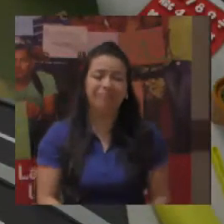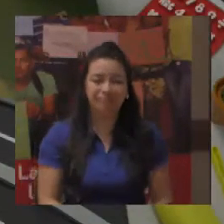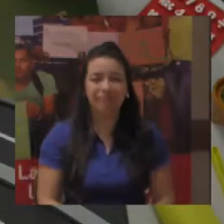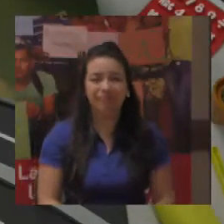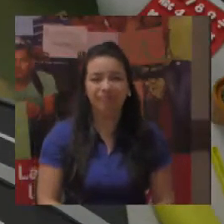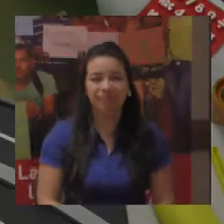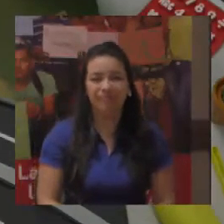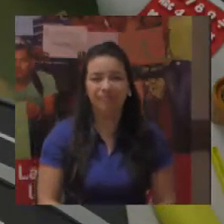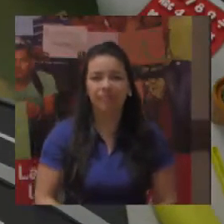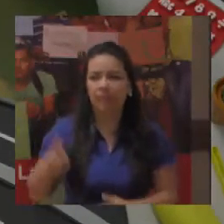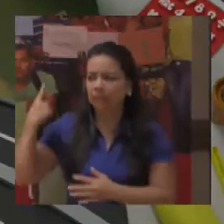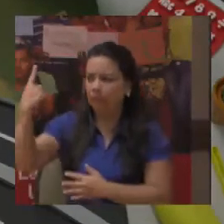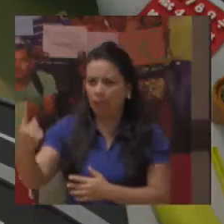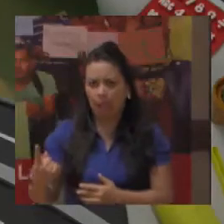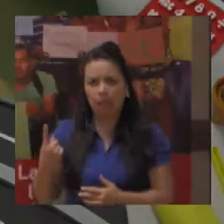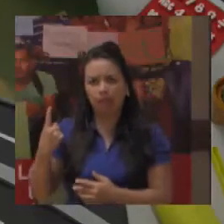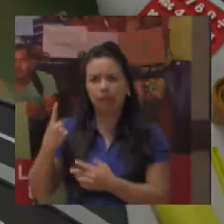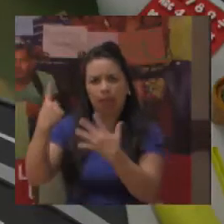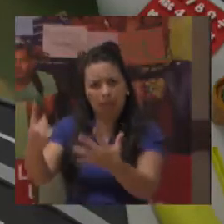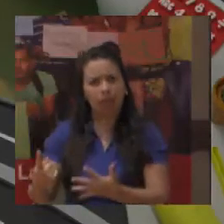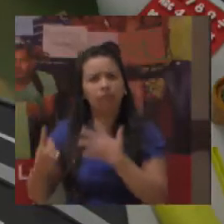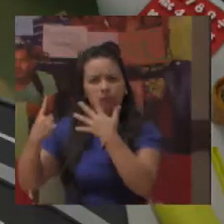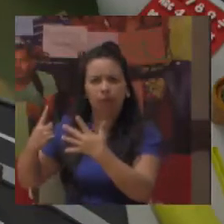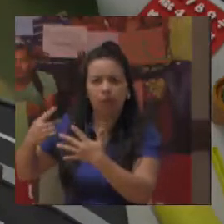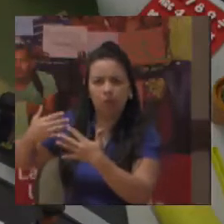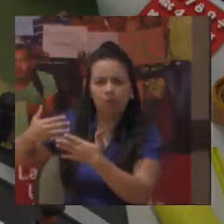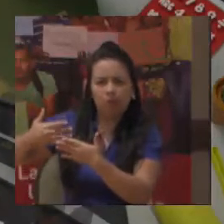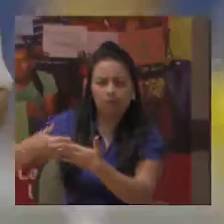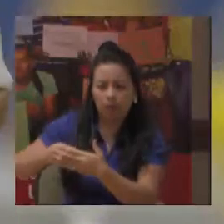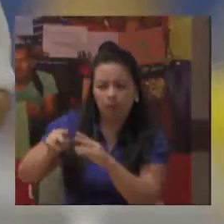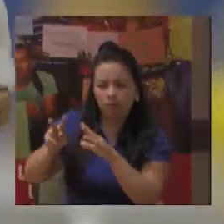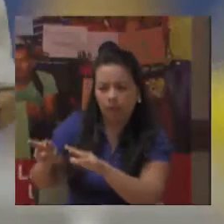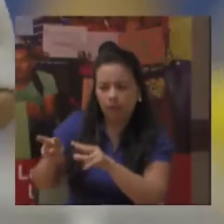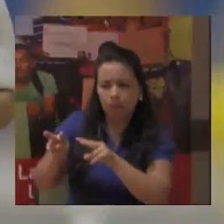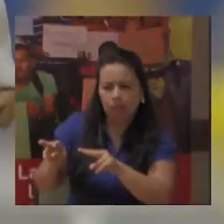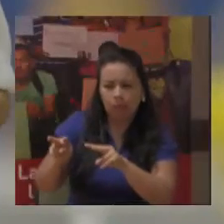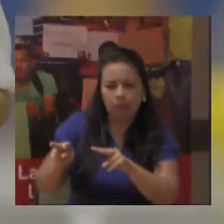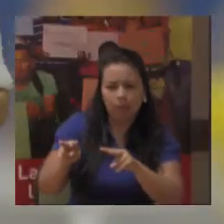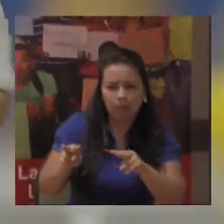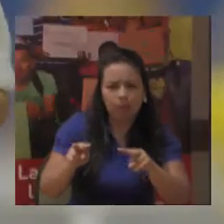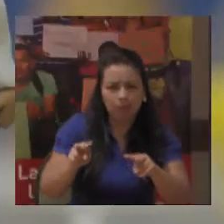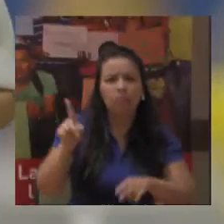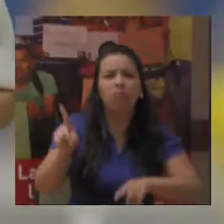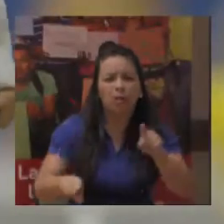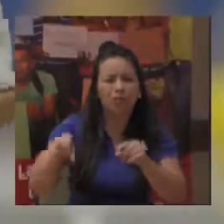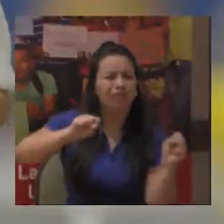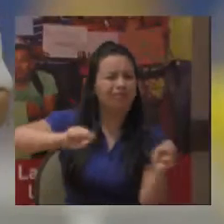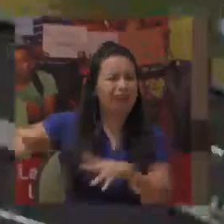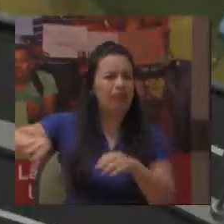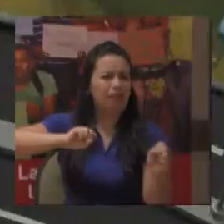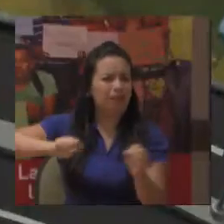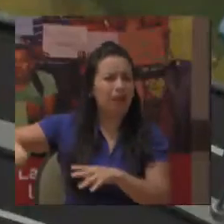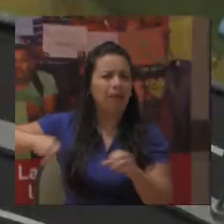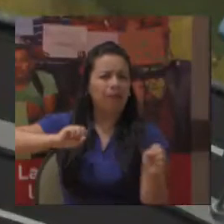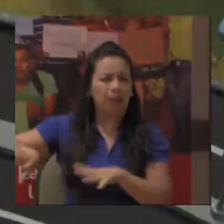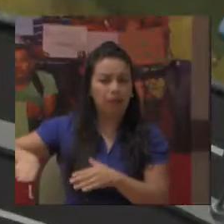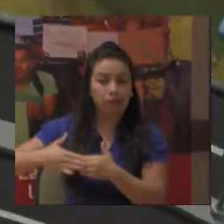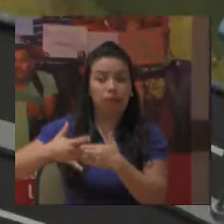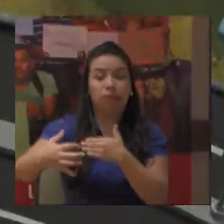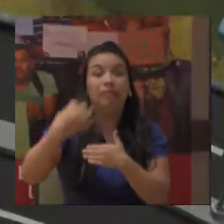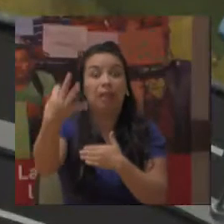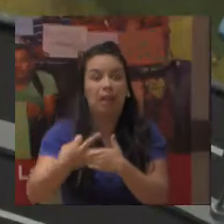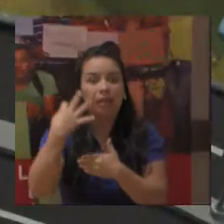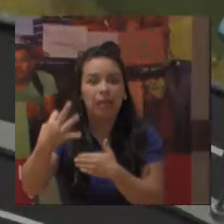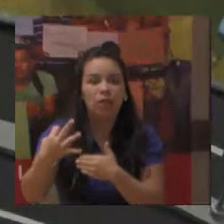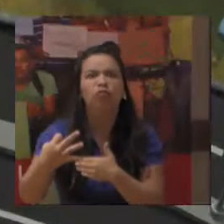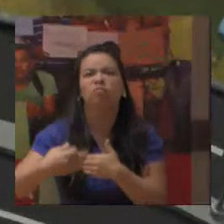Luego de más de 6 años siguiendo el paso a paso de la ruta de la reintegración, ambos han decidido seguir 3 años más participando en la